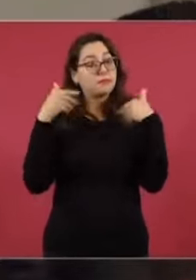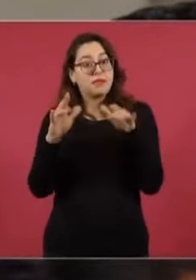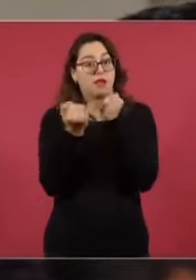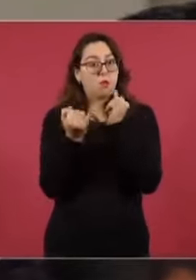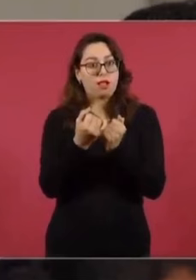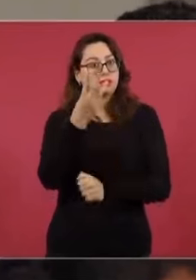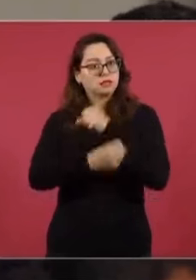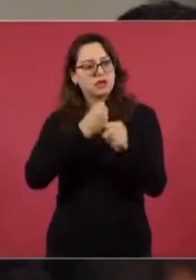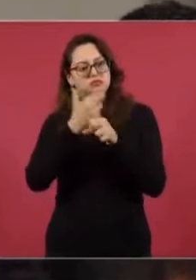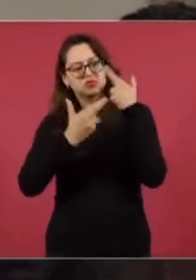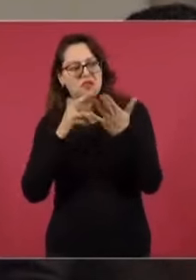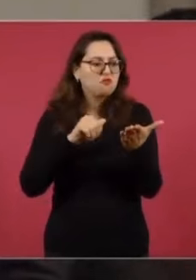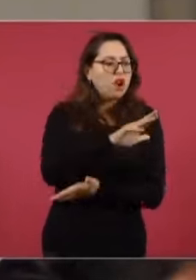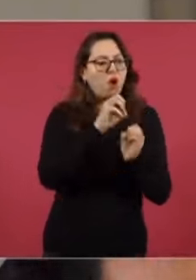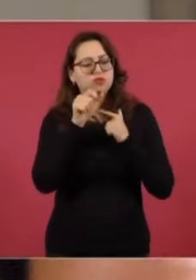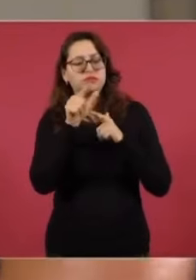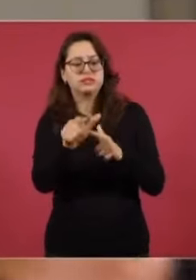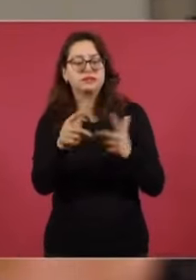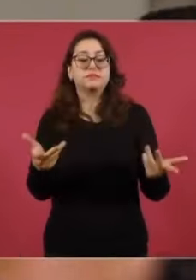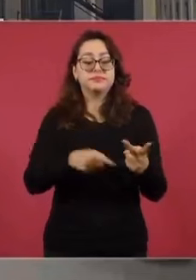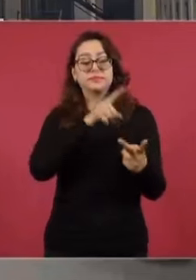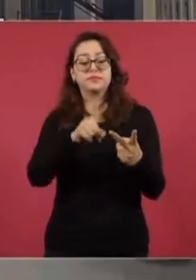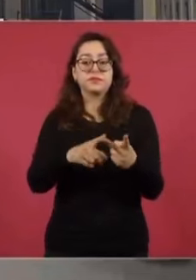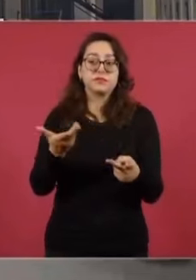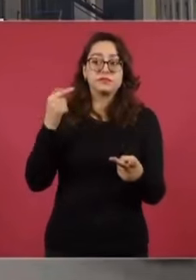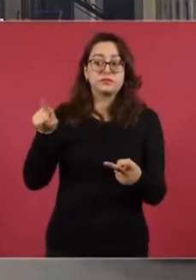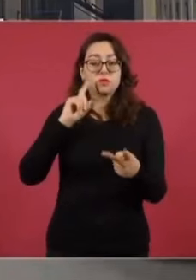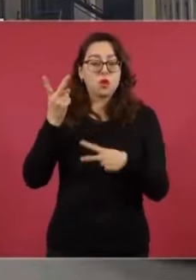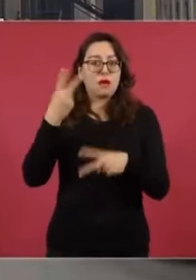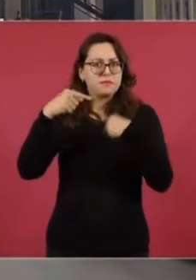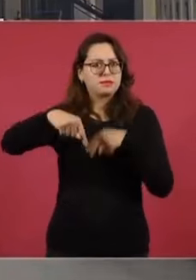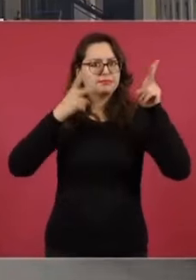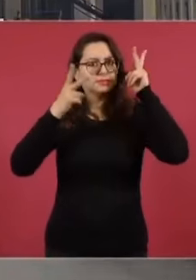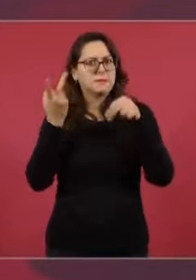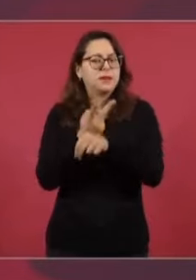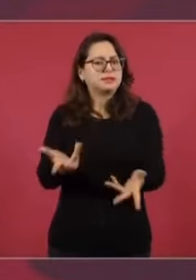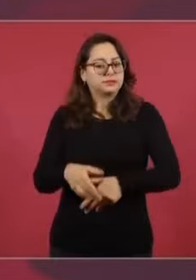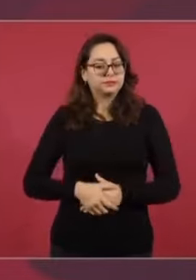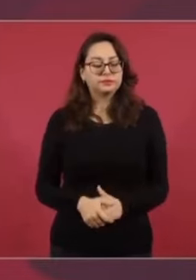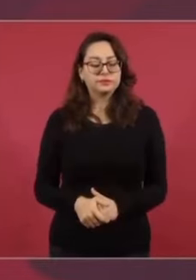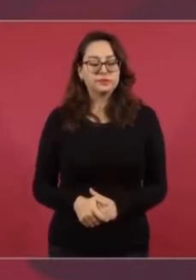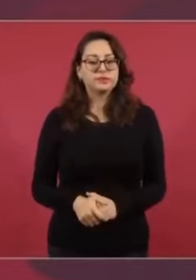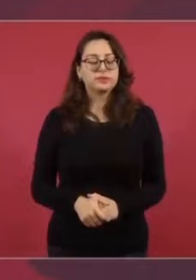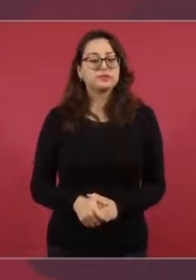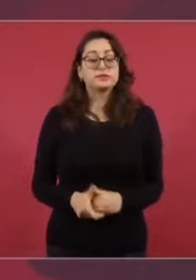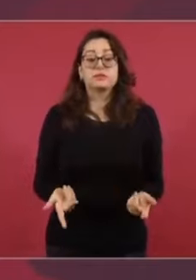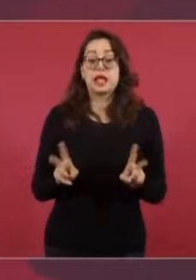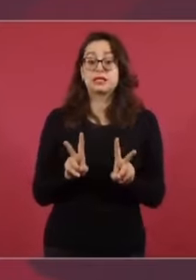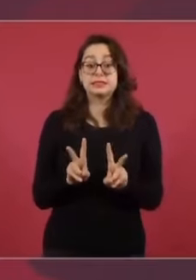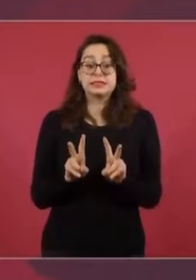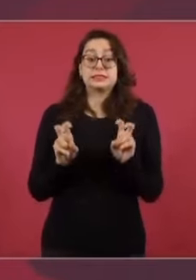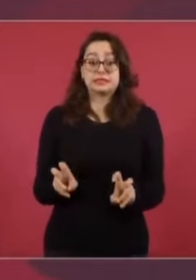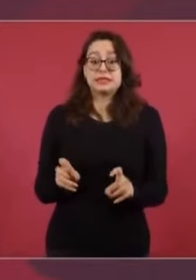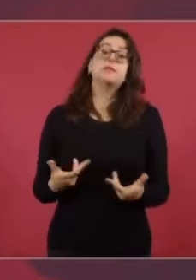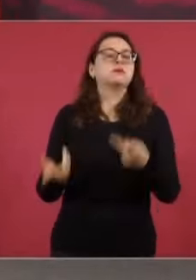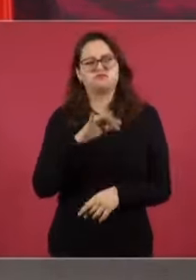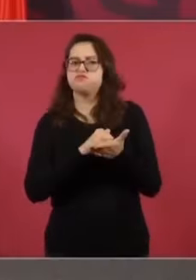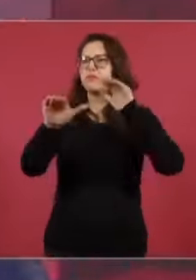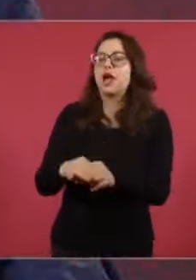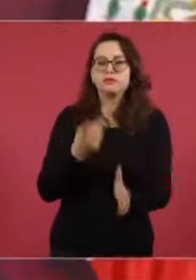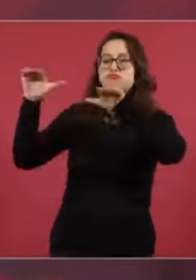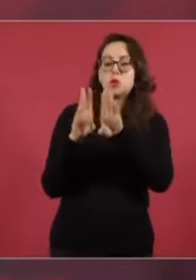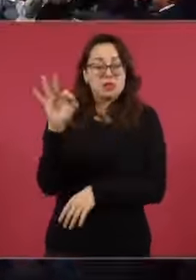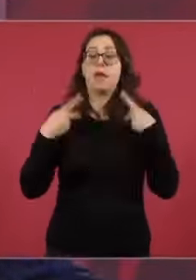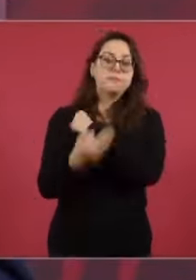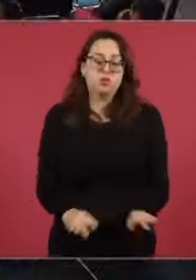abordar lo que ayer platicaron en esta visita a Palacio Nacional. Bueno, pues lo que les dijo sobre la revocación del mandato es algo muy importante.